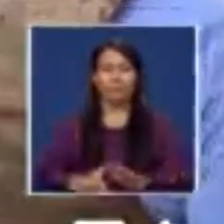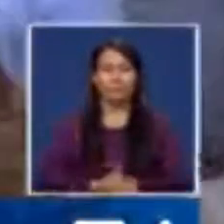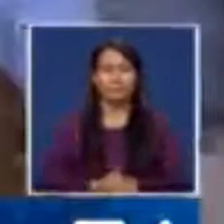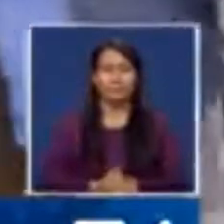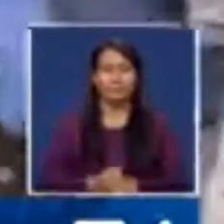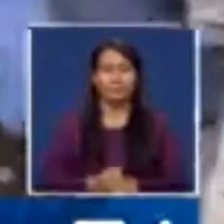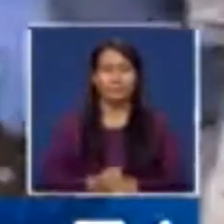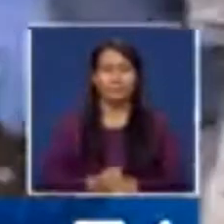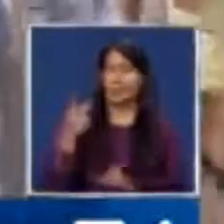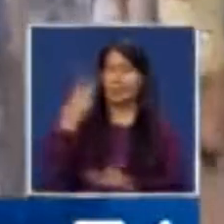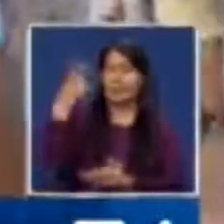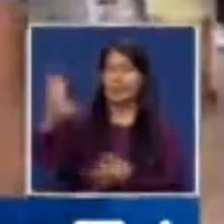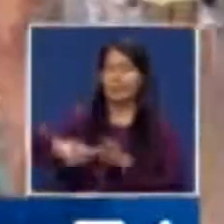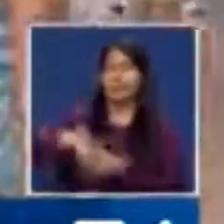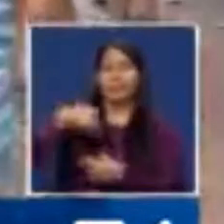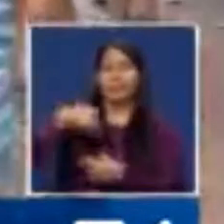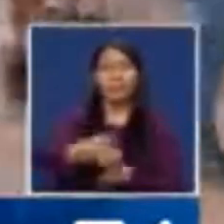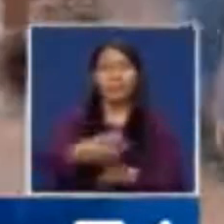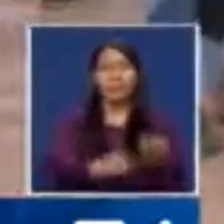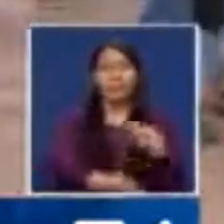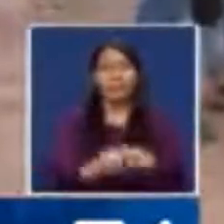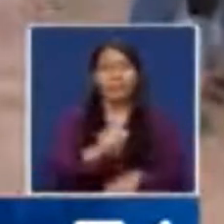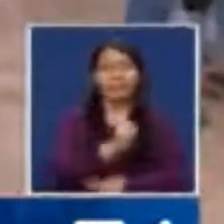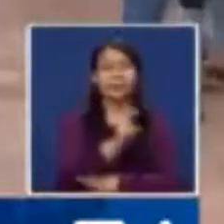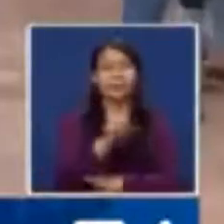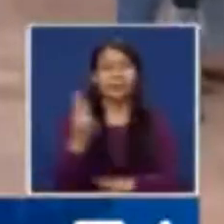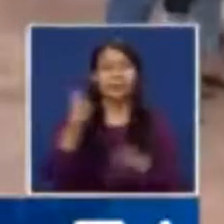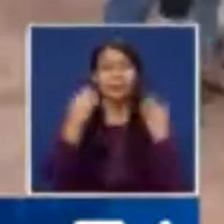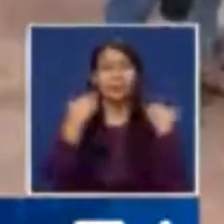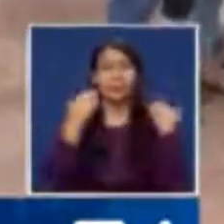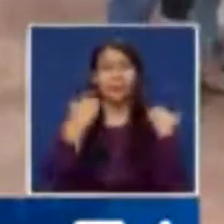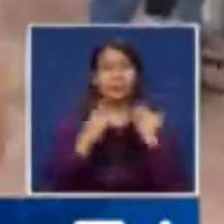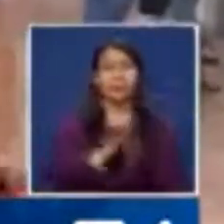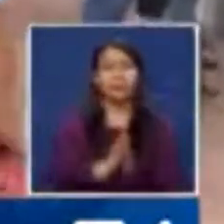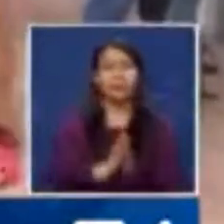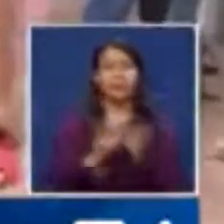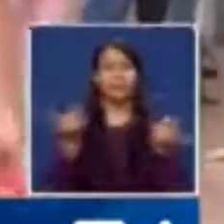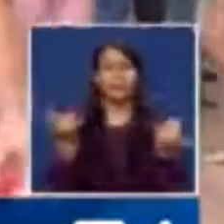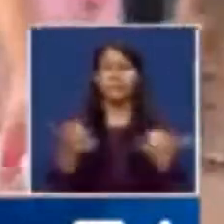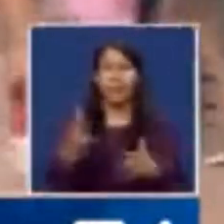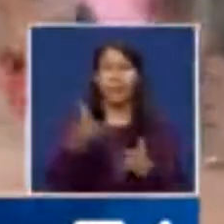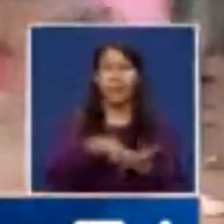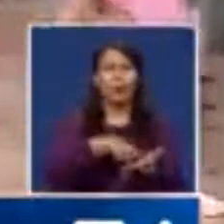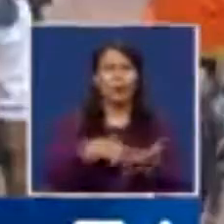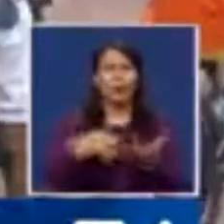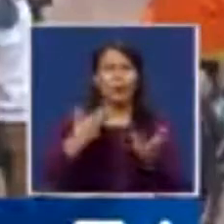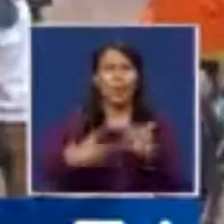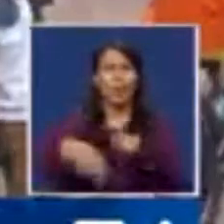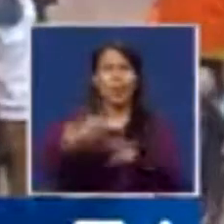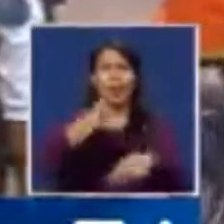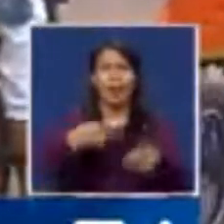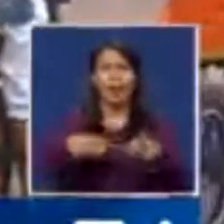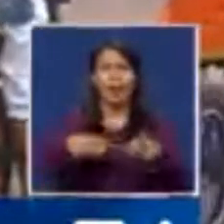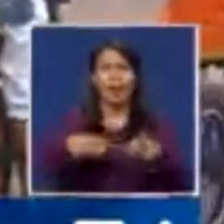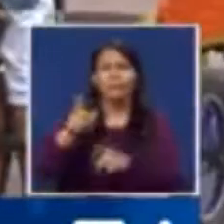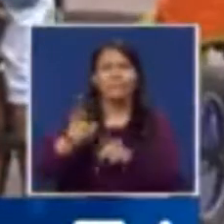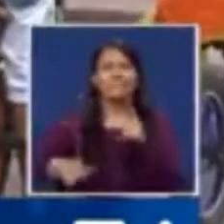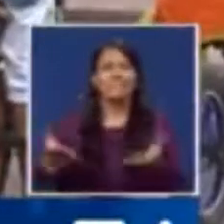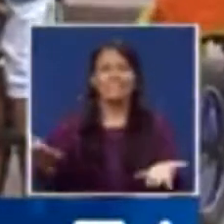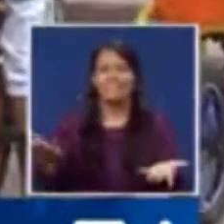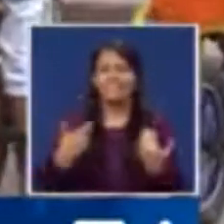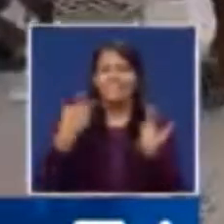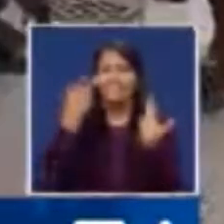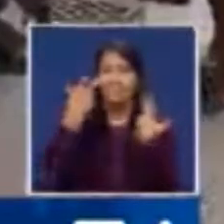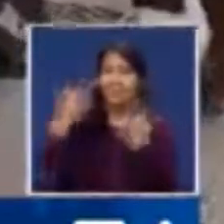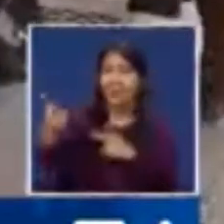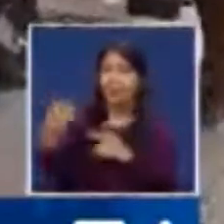Son los exteriores de un centro comercial en el sur de Guayaquil y pese a que existe una restricción de movilidad, la escena evidencia